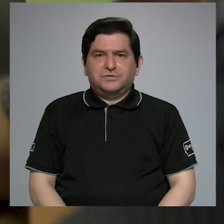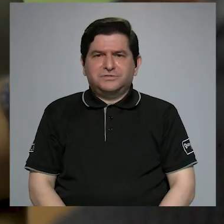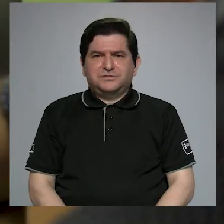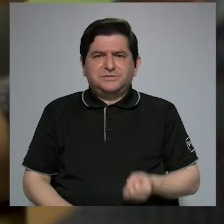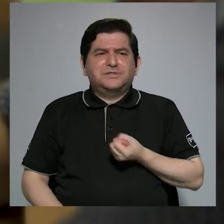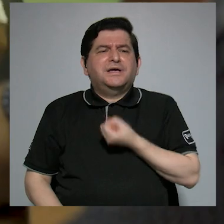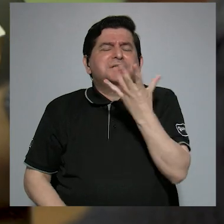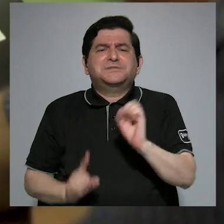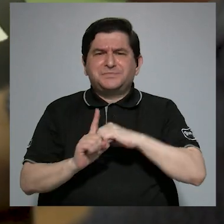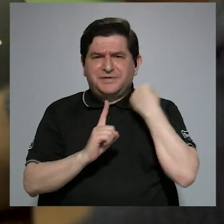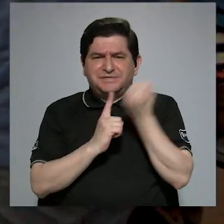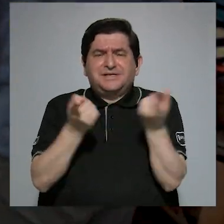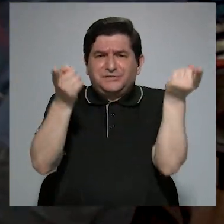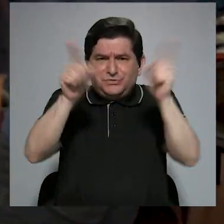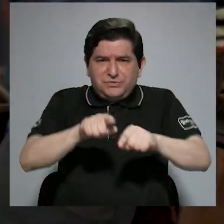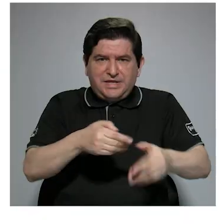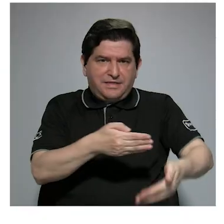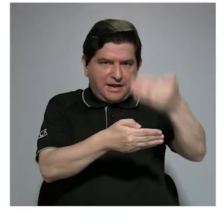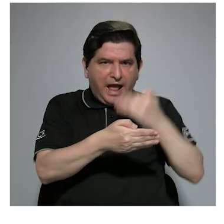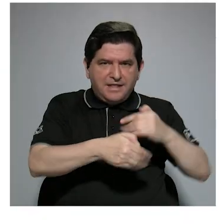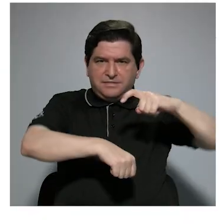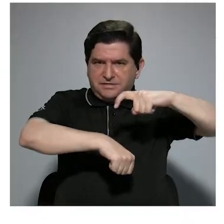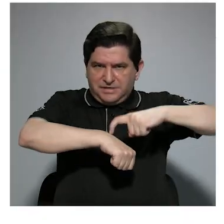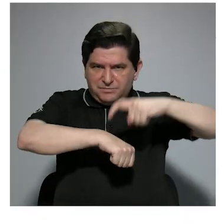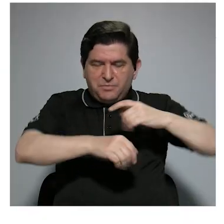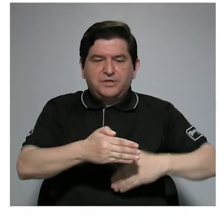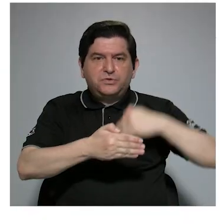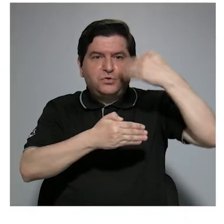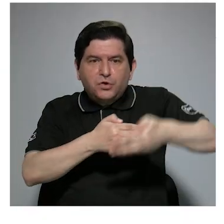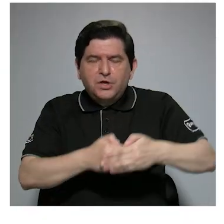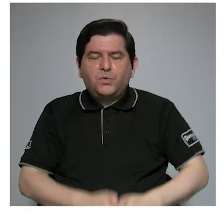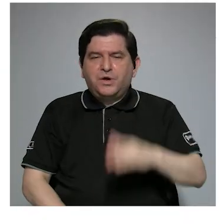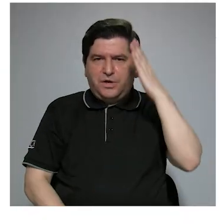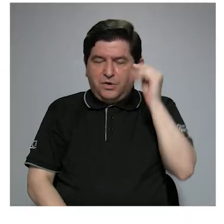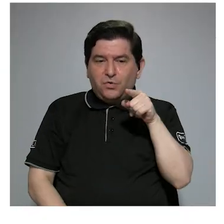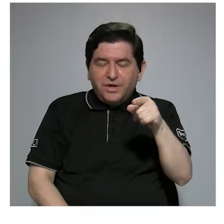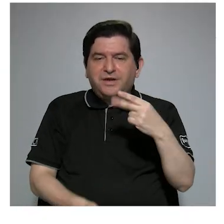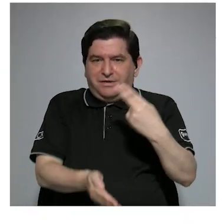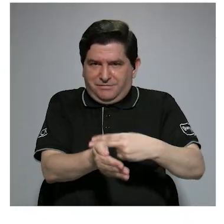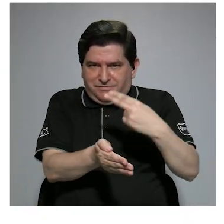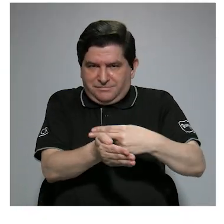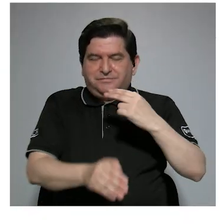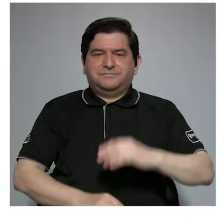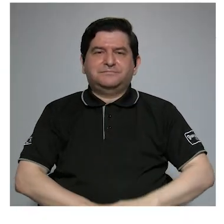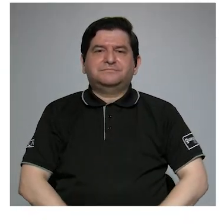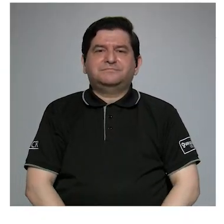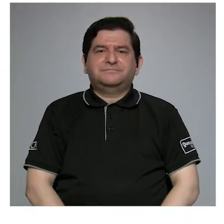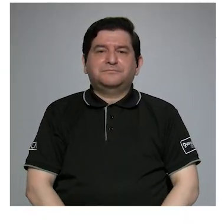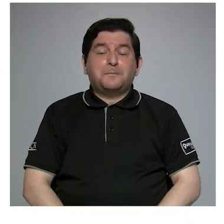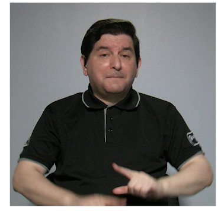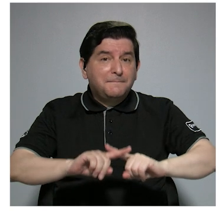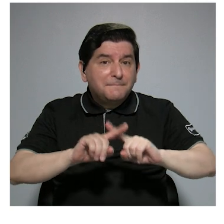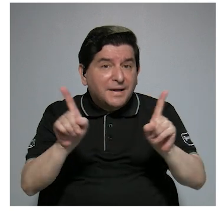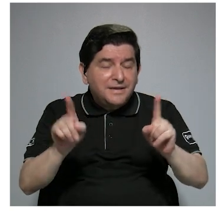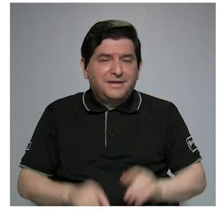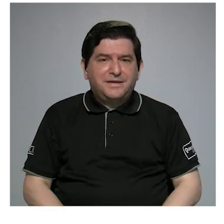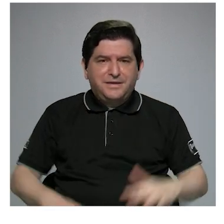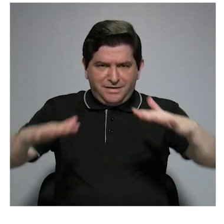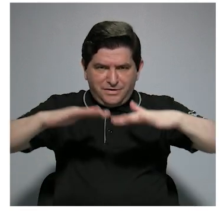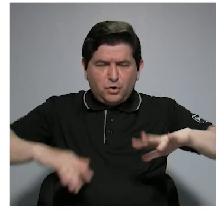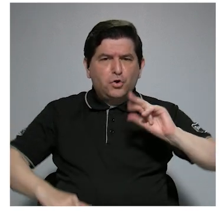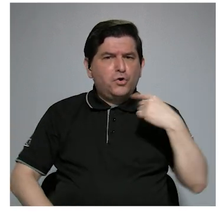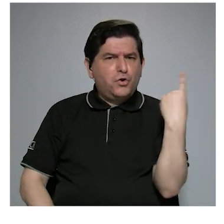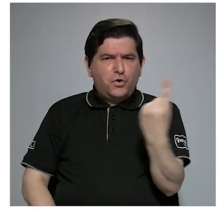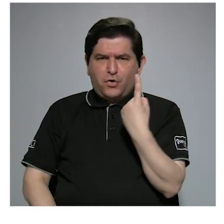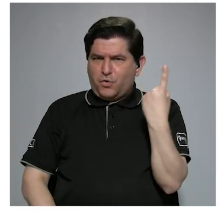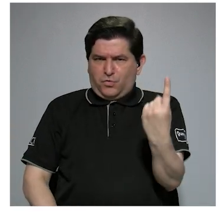expresen las situaciones que les han ocurrido antes, durante y después de su experiencia en dicho hospital. Sin embargo, este espacio